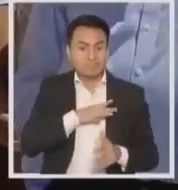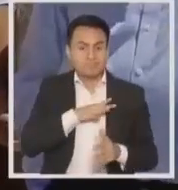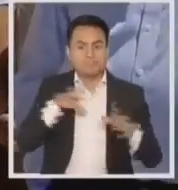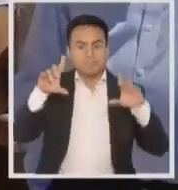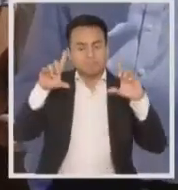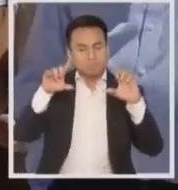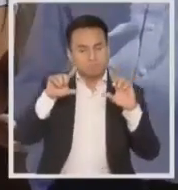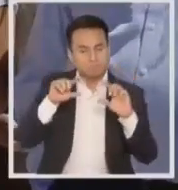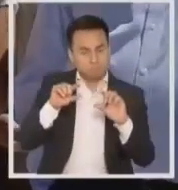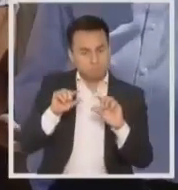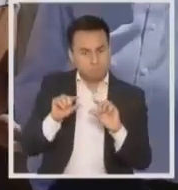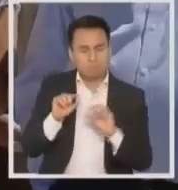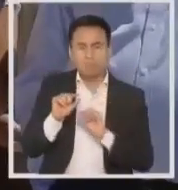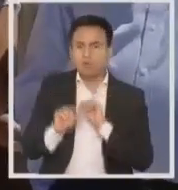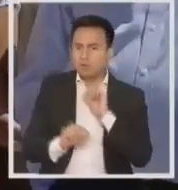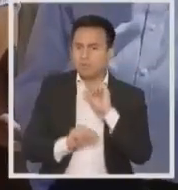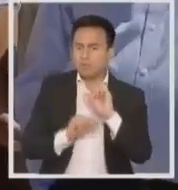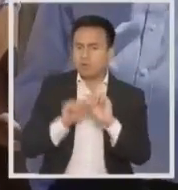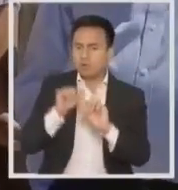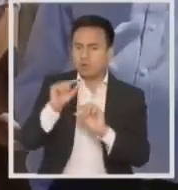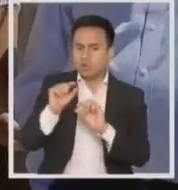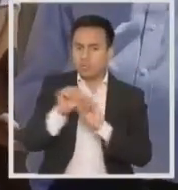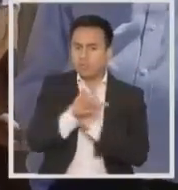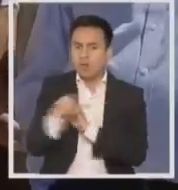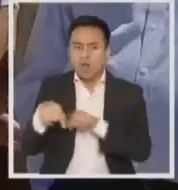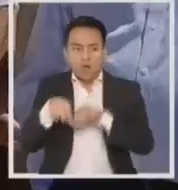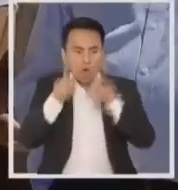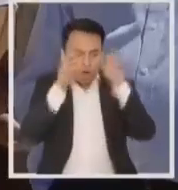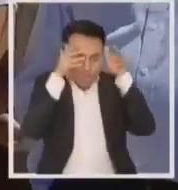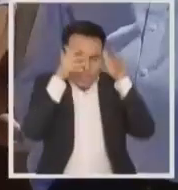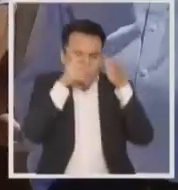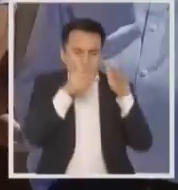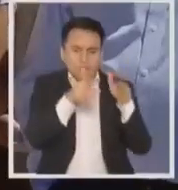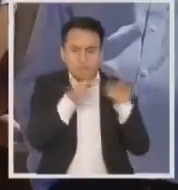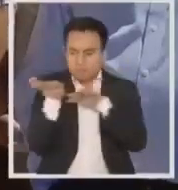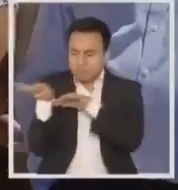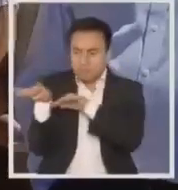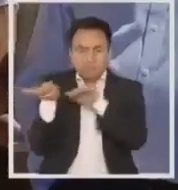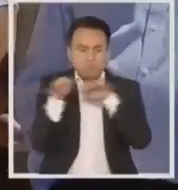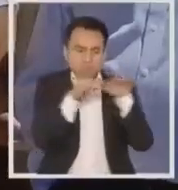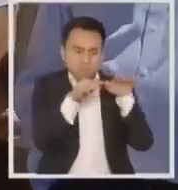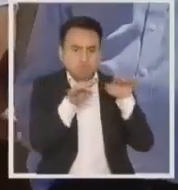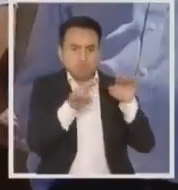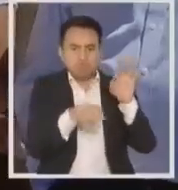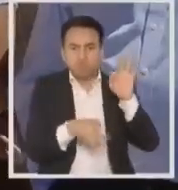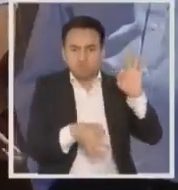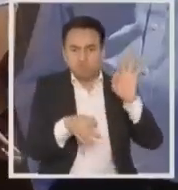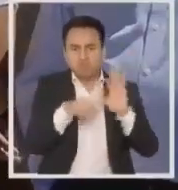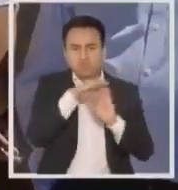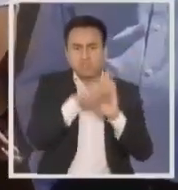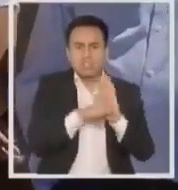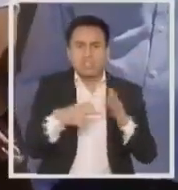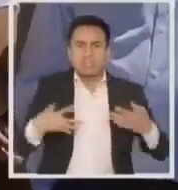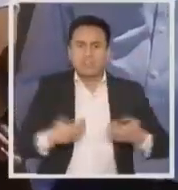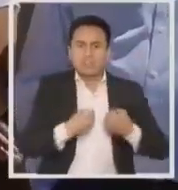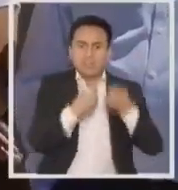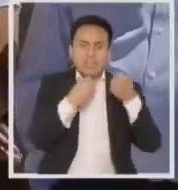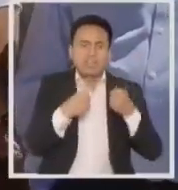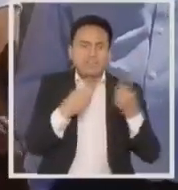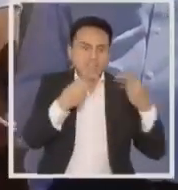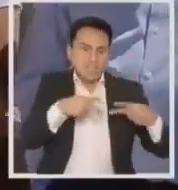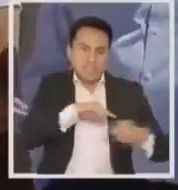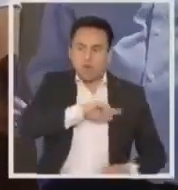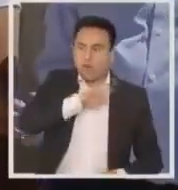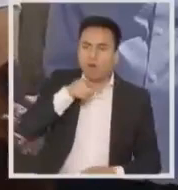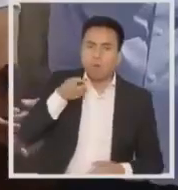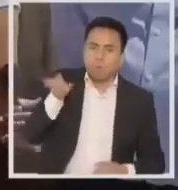a bajar. Y van a haber otros temas que se van a llevar la mayoría de los titulares: el Festival de Viña, la vuelta